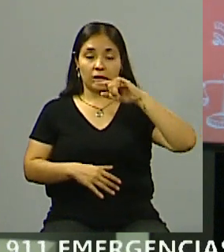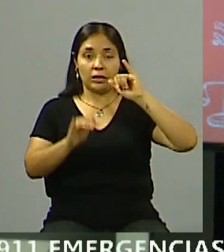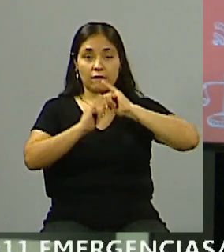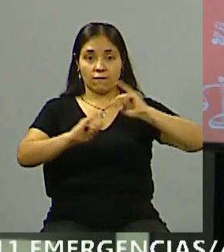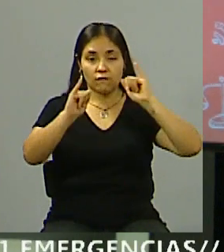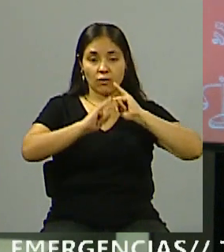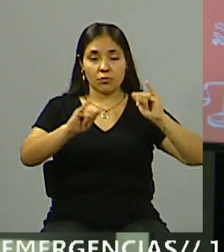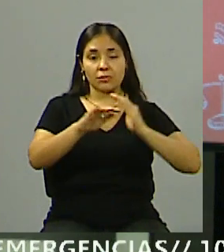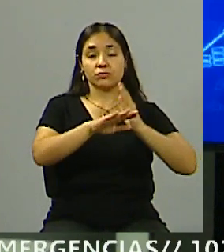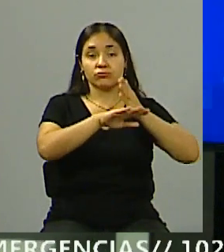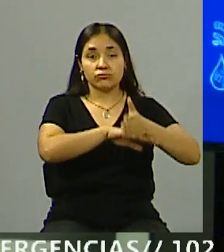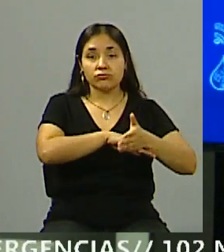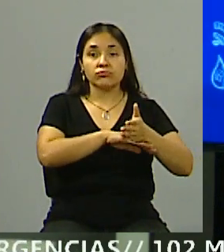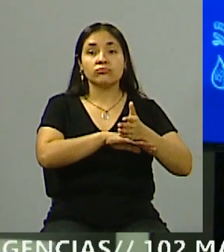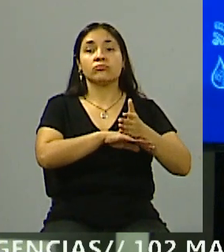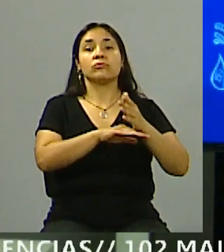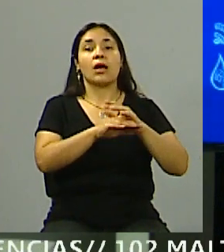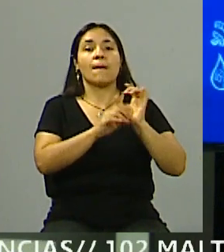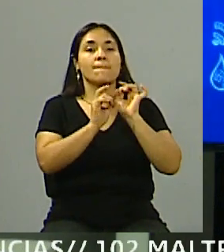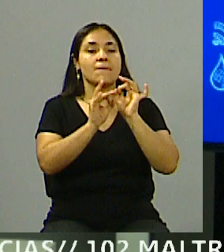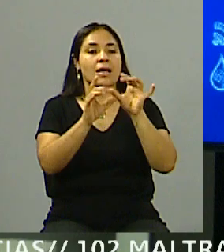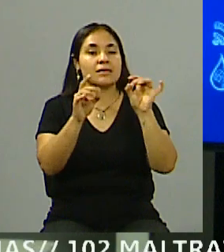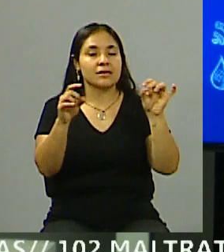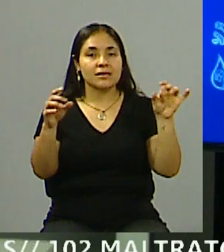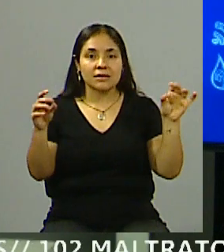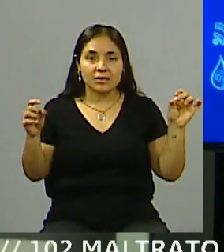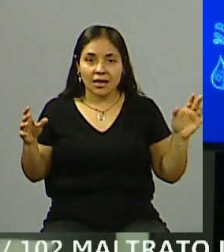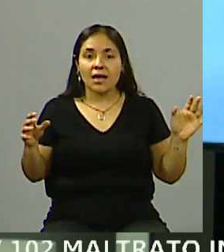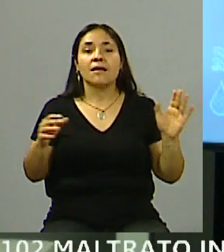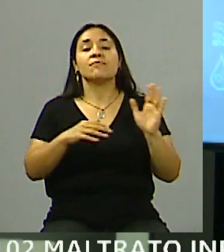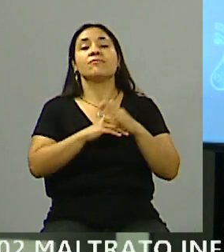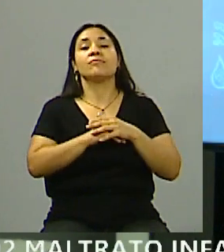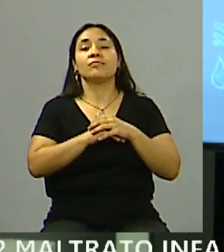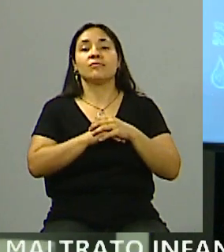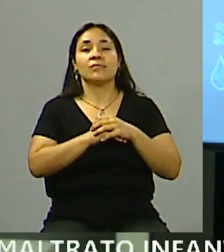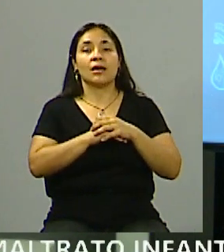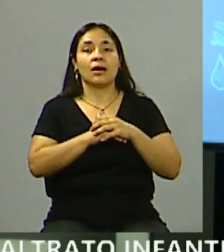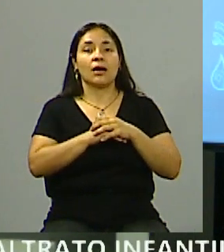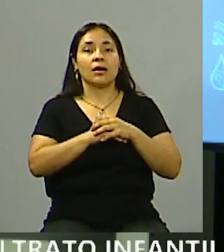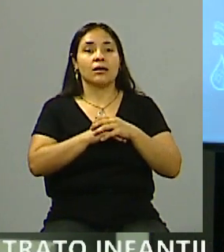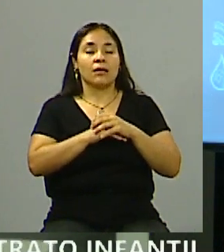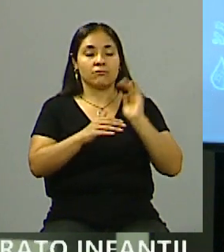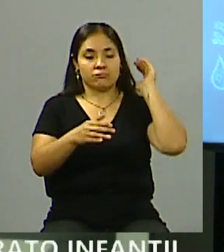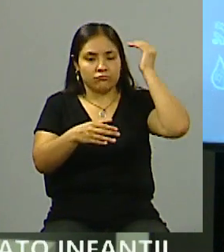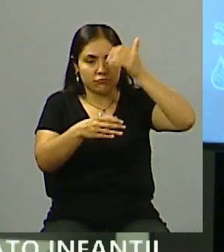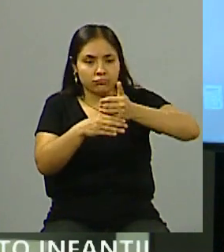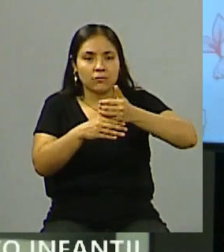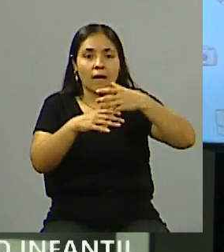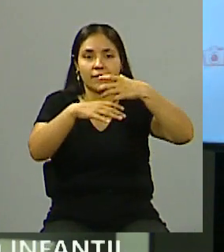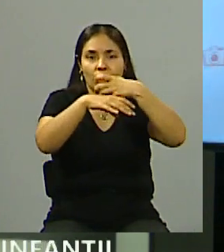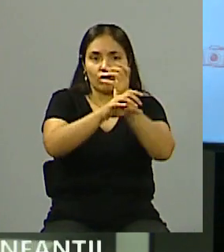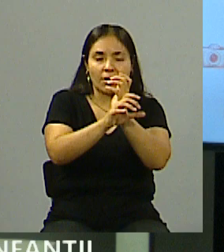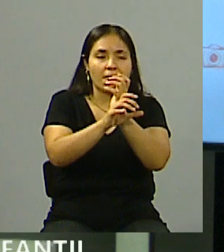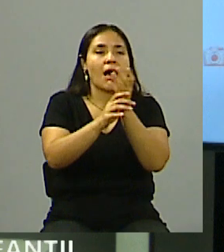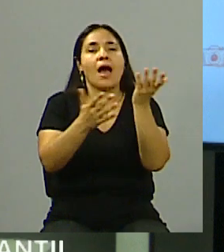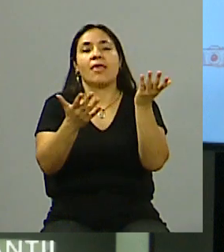informe, digo, es un informe que comienza en plena pandemia, en una situación que vivían en carne propia, como ustedes decían, aislados, mediante videollamadas,